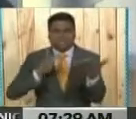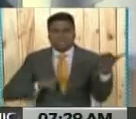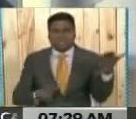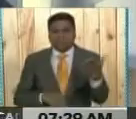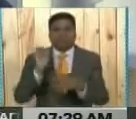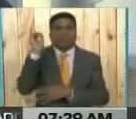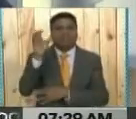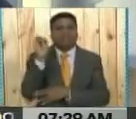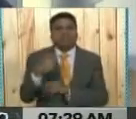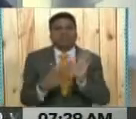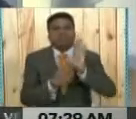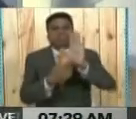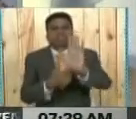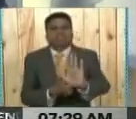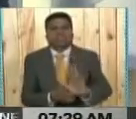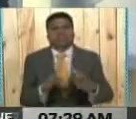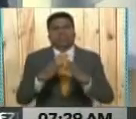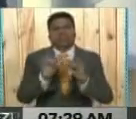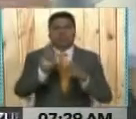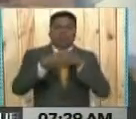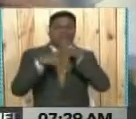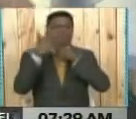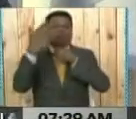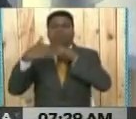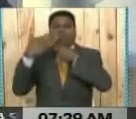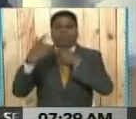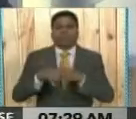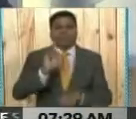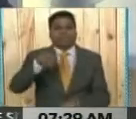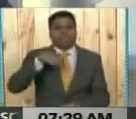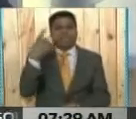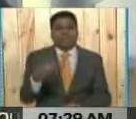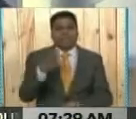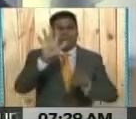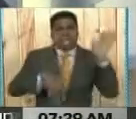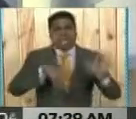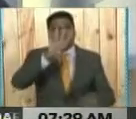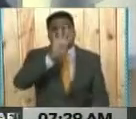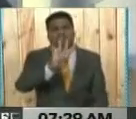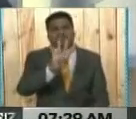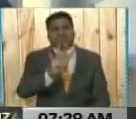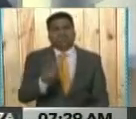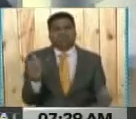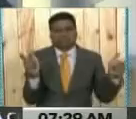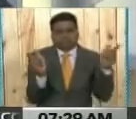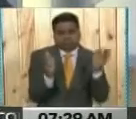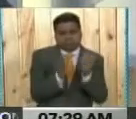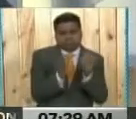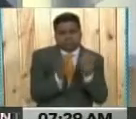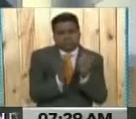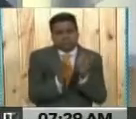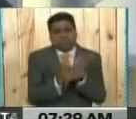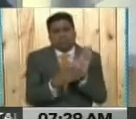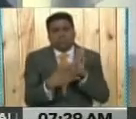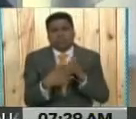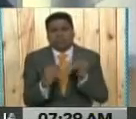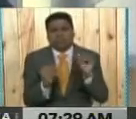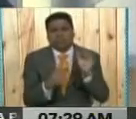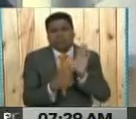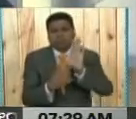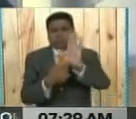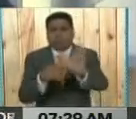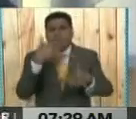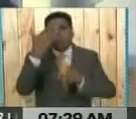las presentaciones, las recitales y a partir del 14 la Feria Internacional de la Música, que es un pequeño mercado para que nuestros músicos